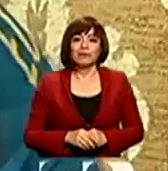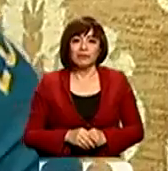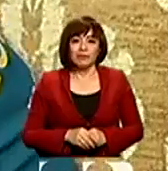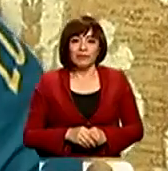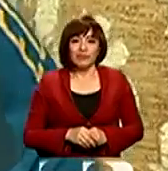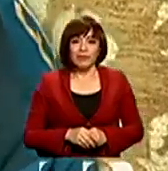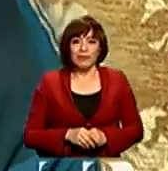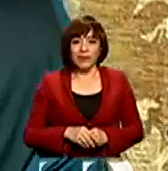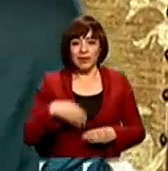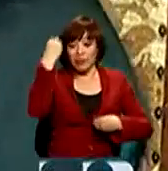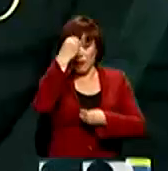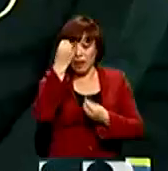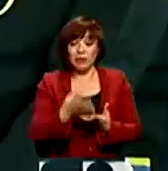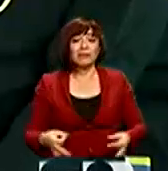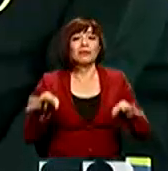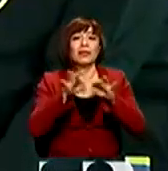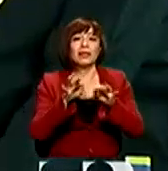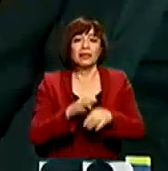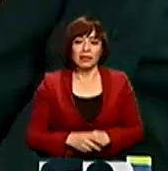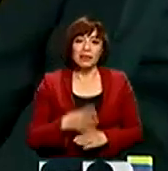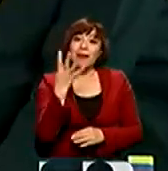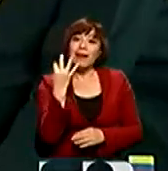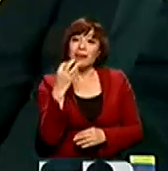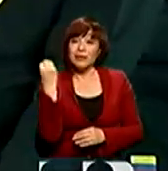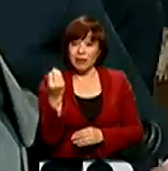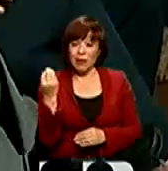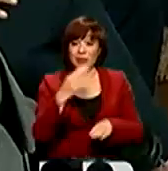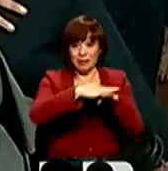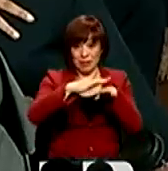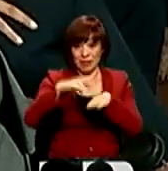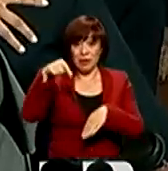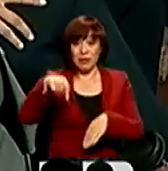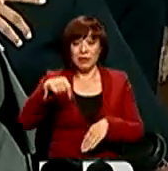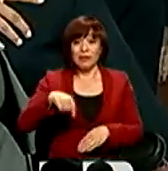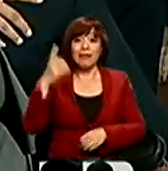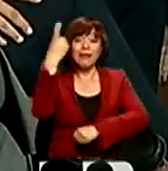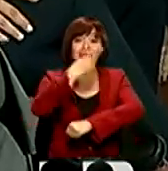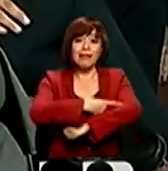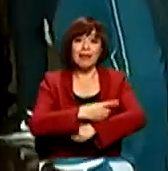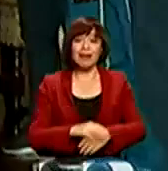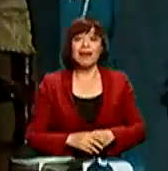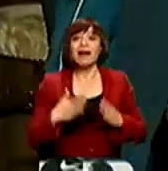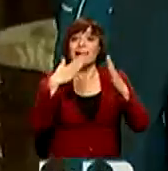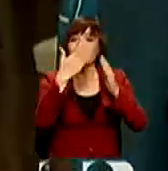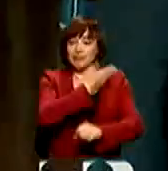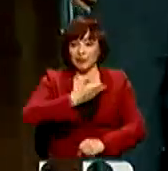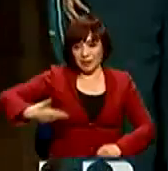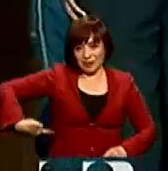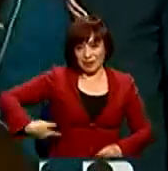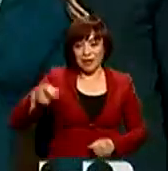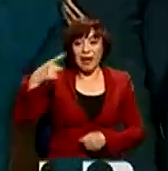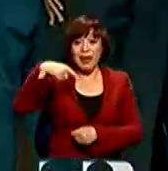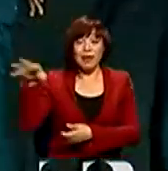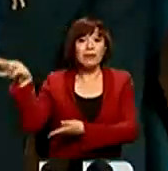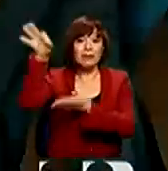es importante para los deportistas, como los 14 jóvenes invitados este martes al Palacio de Gobierno. Ellos representaron al país en los Juegos Olímpicos